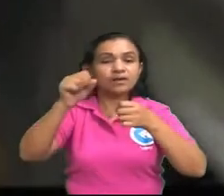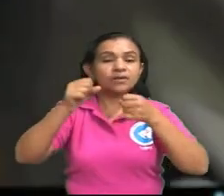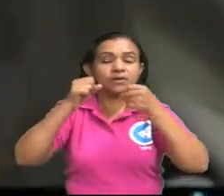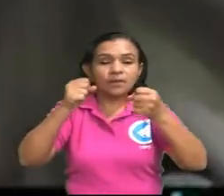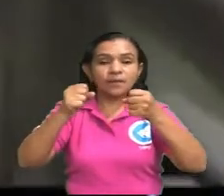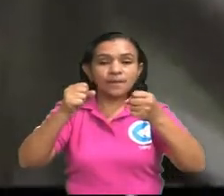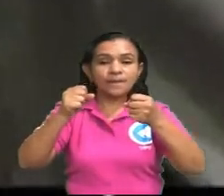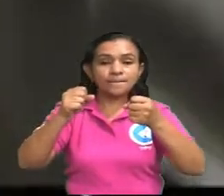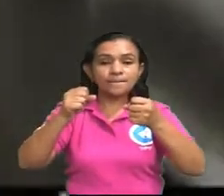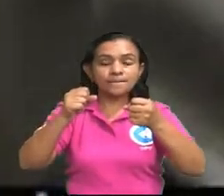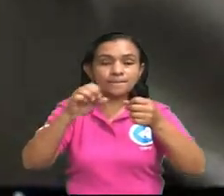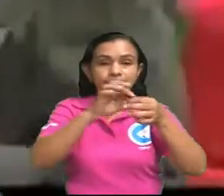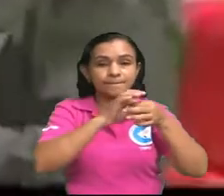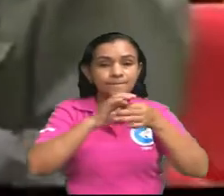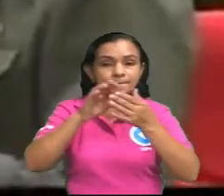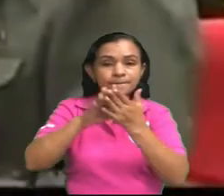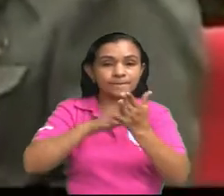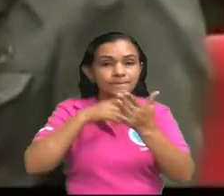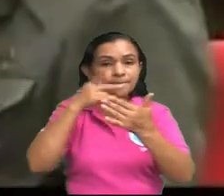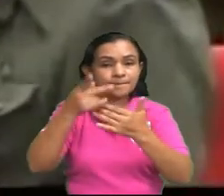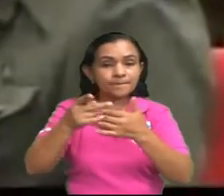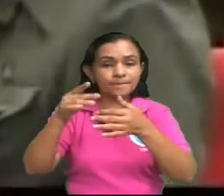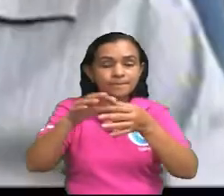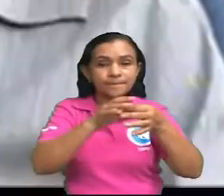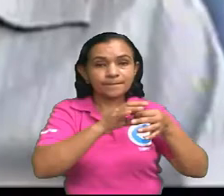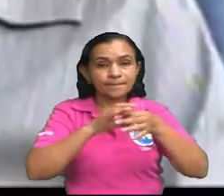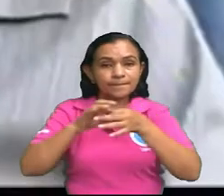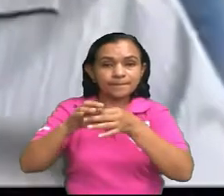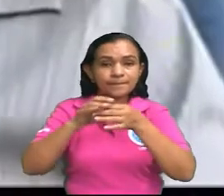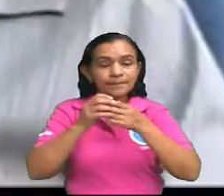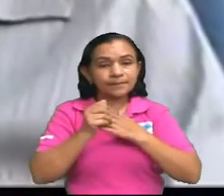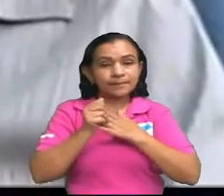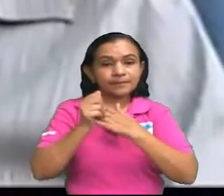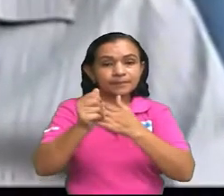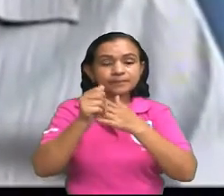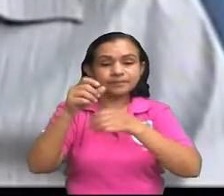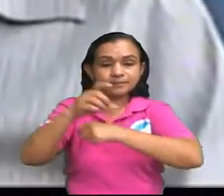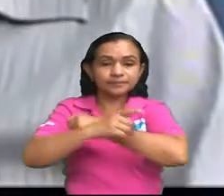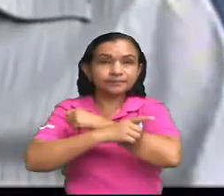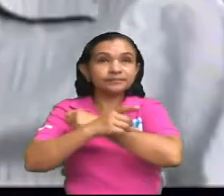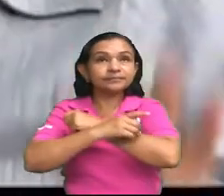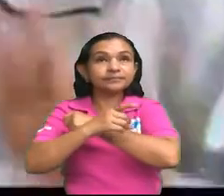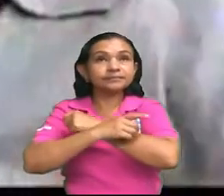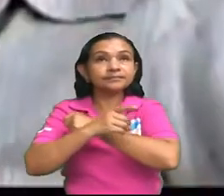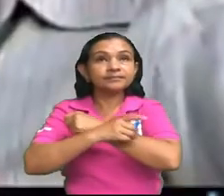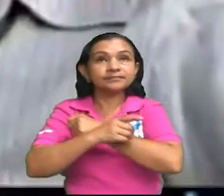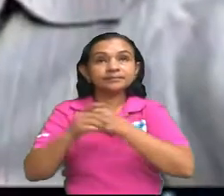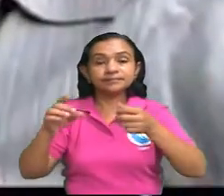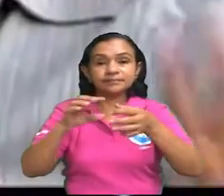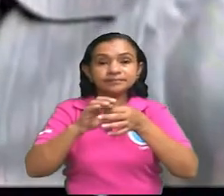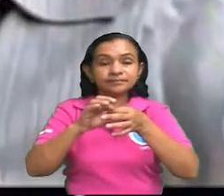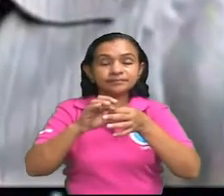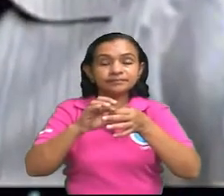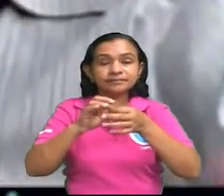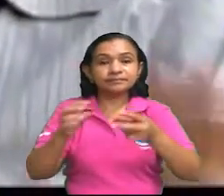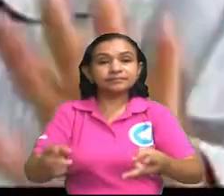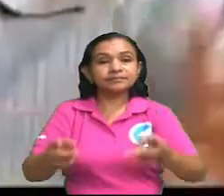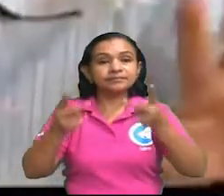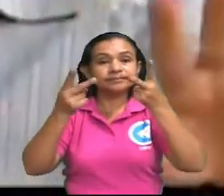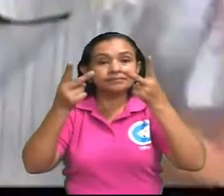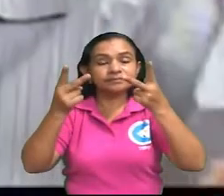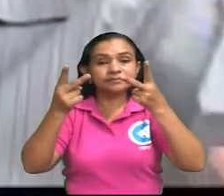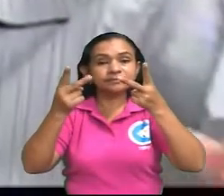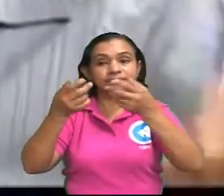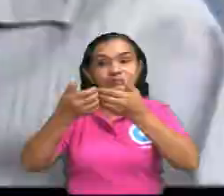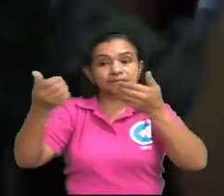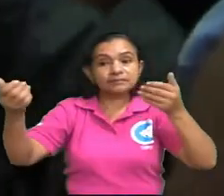unidos alrededor de nuestro programa y unidos alrededor de nuestro dirigente Daniel Ortega. La unidad es la vida, la división